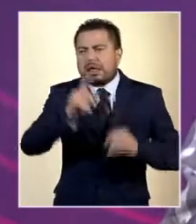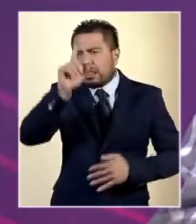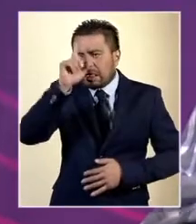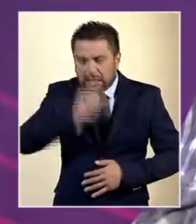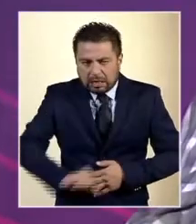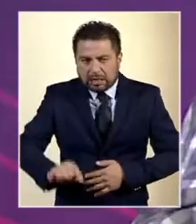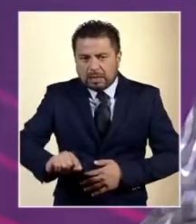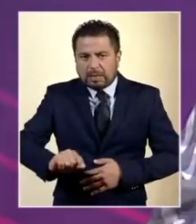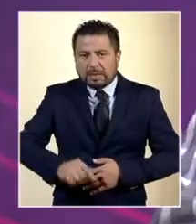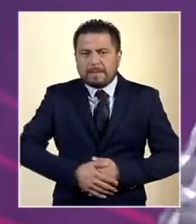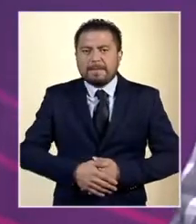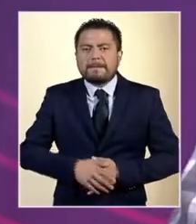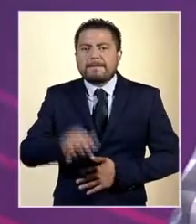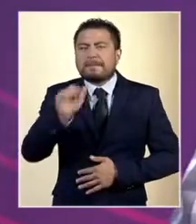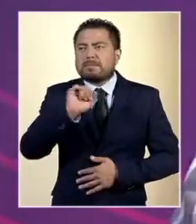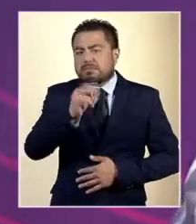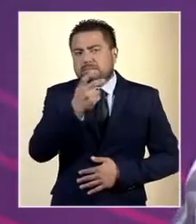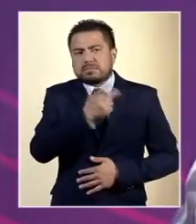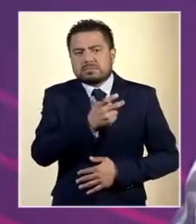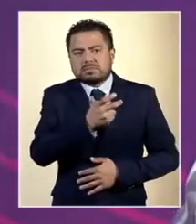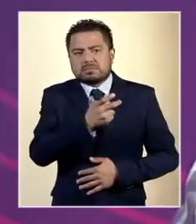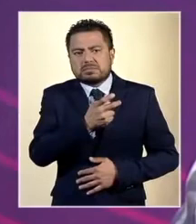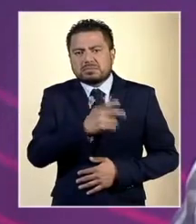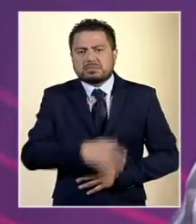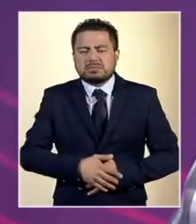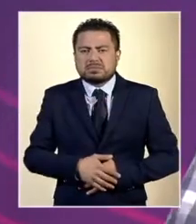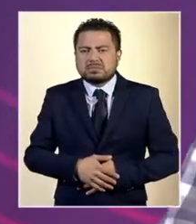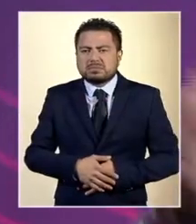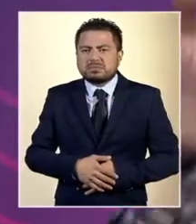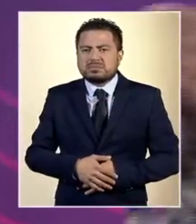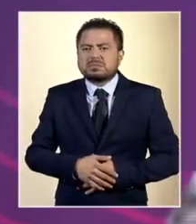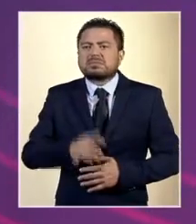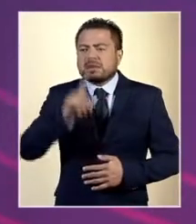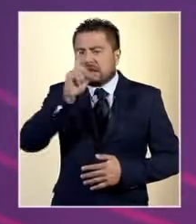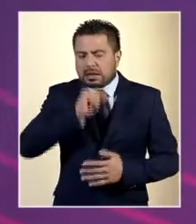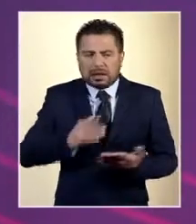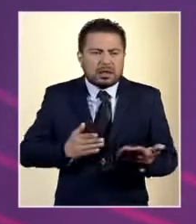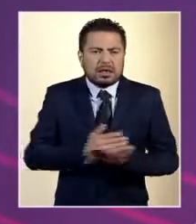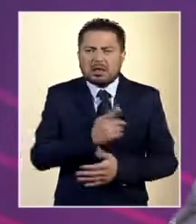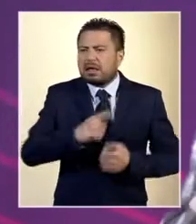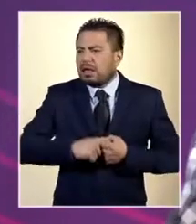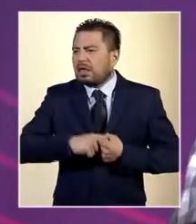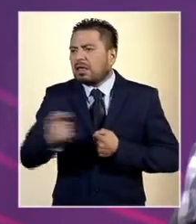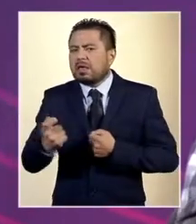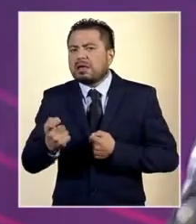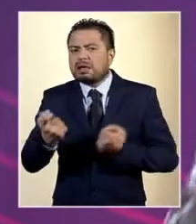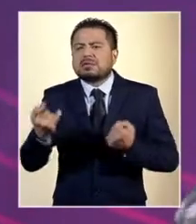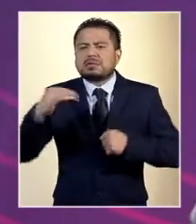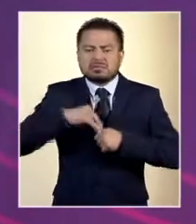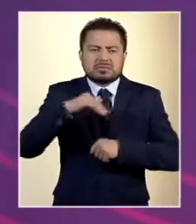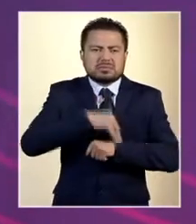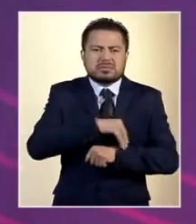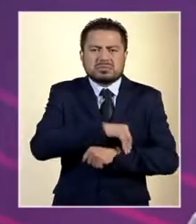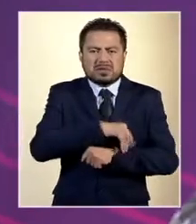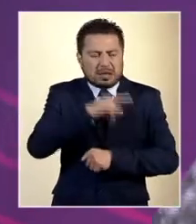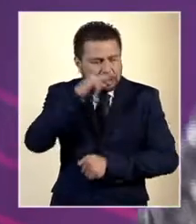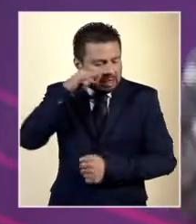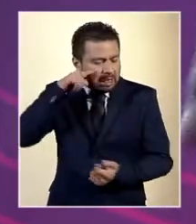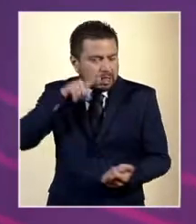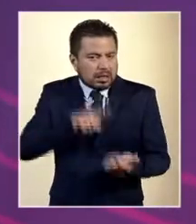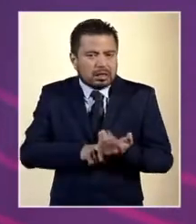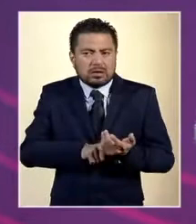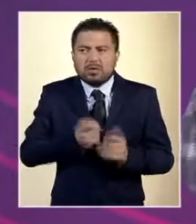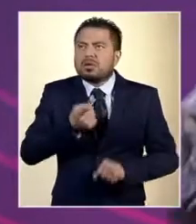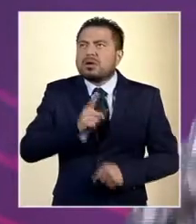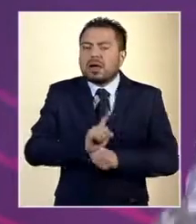fallado. Violencias estructurales, exactamente, ¿no? Que exactamente. inciden, digamos, Que inciden en la exclusión, incrementan tu invisibilidad y